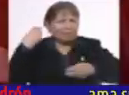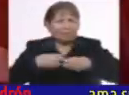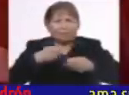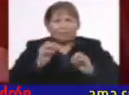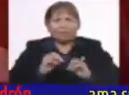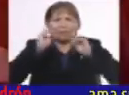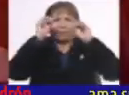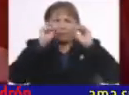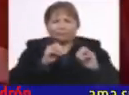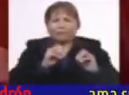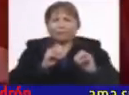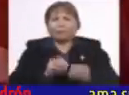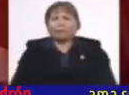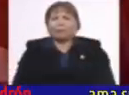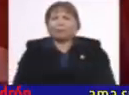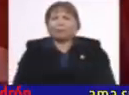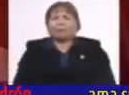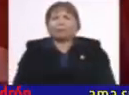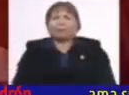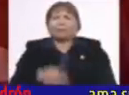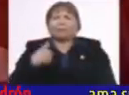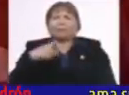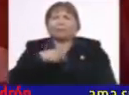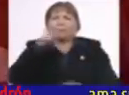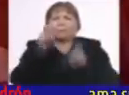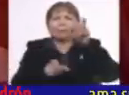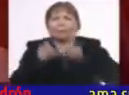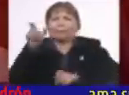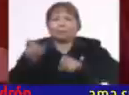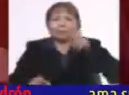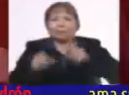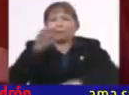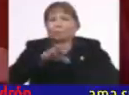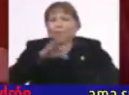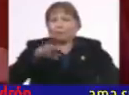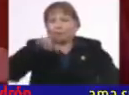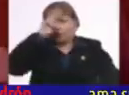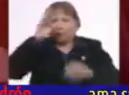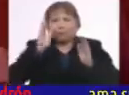volverle a nuestra ciudadanía a nuestro pueblo peruano